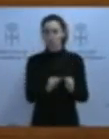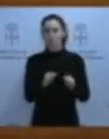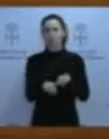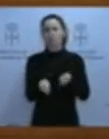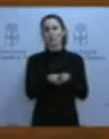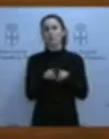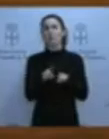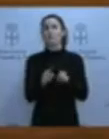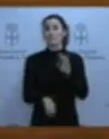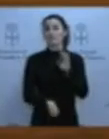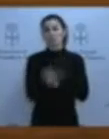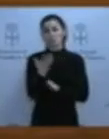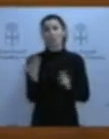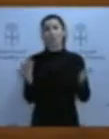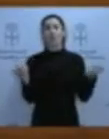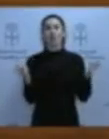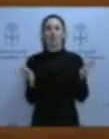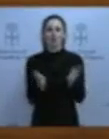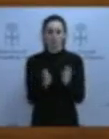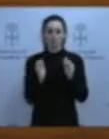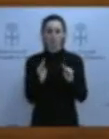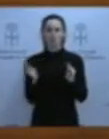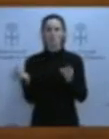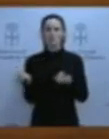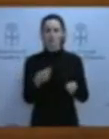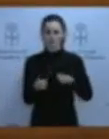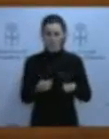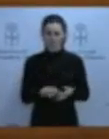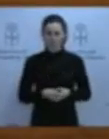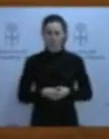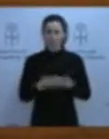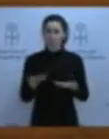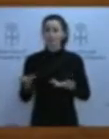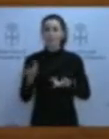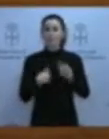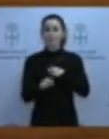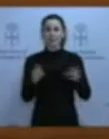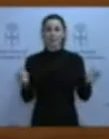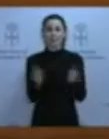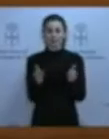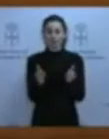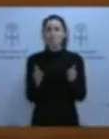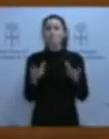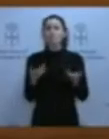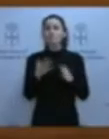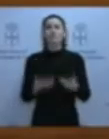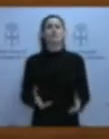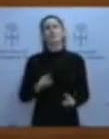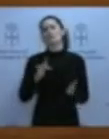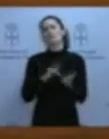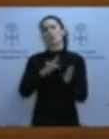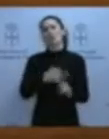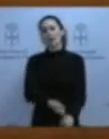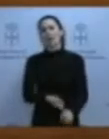que está sufriendo mucho estos mercados. El comercio minorista también lo sufre de la misma